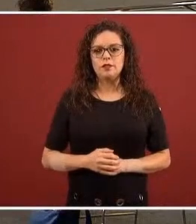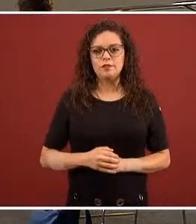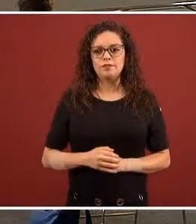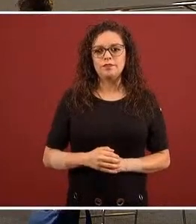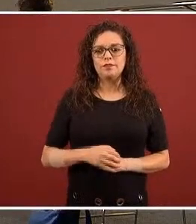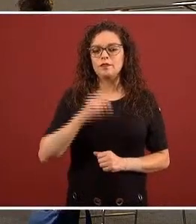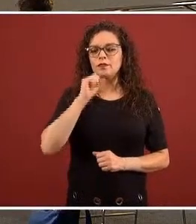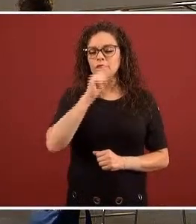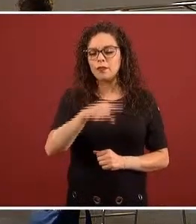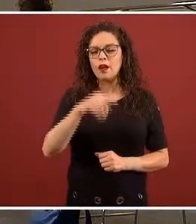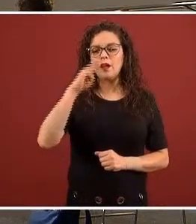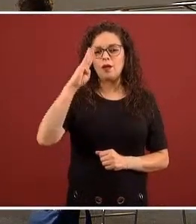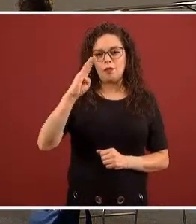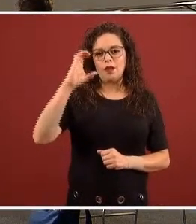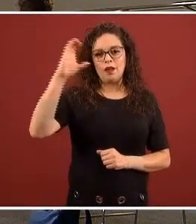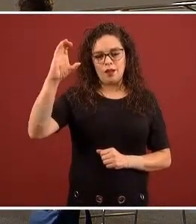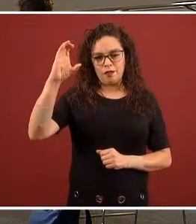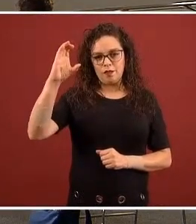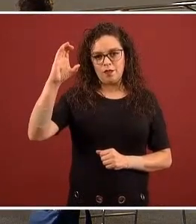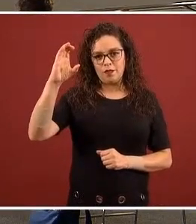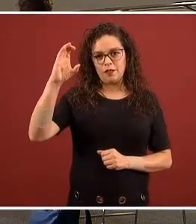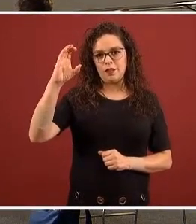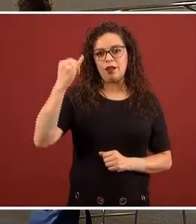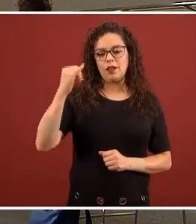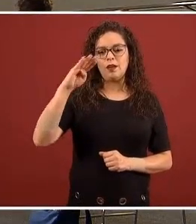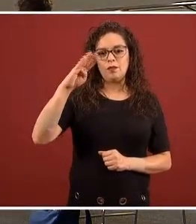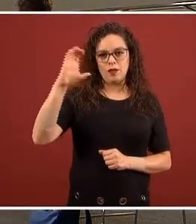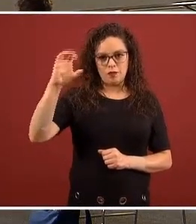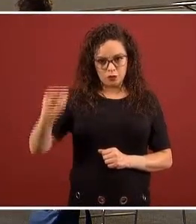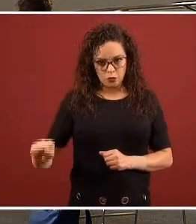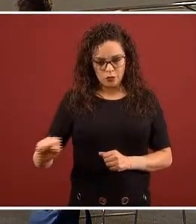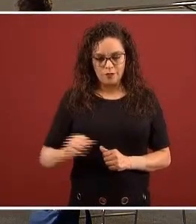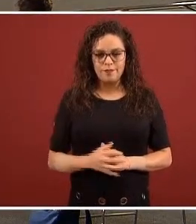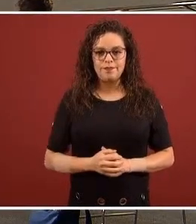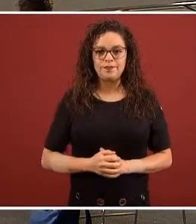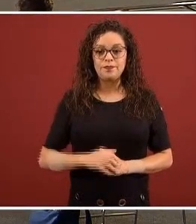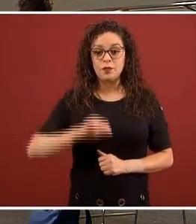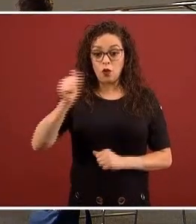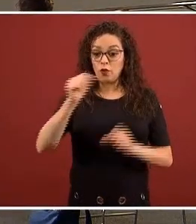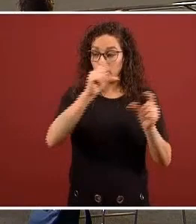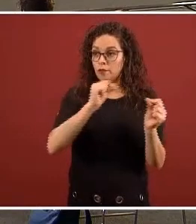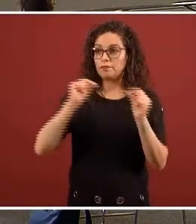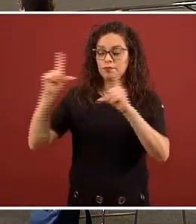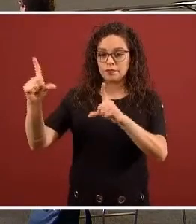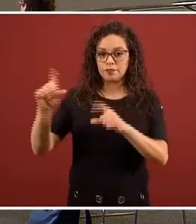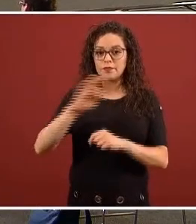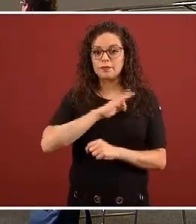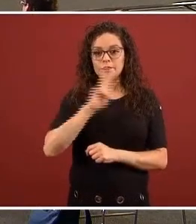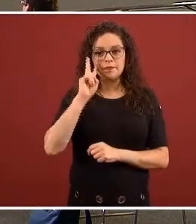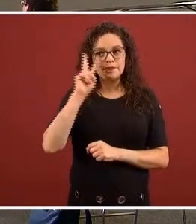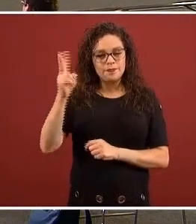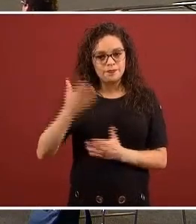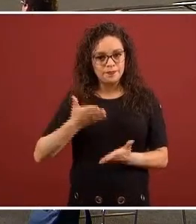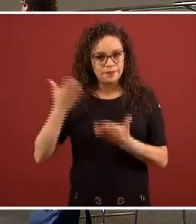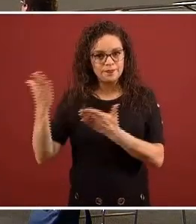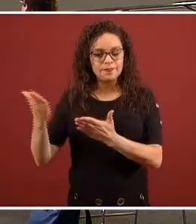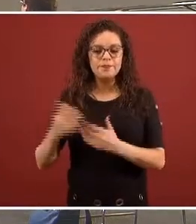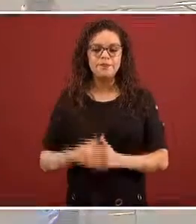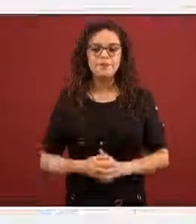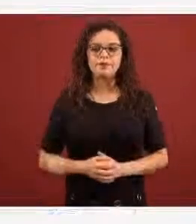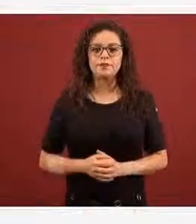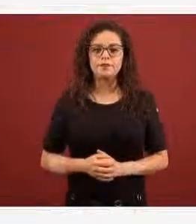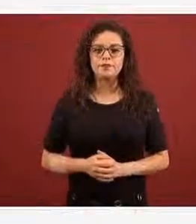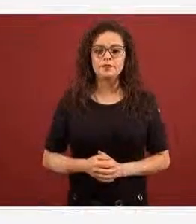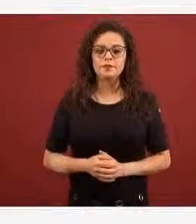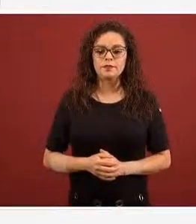Baja California y Baja California Sur. En la siguiente diapositiva vamos a notar precisamente